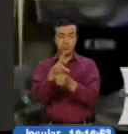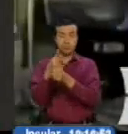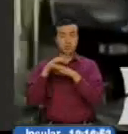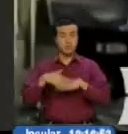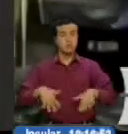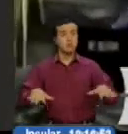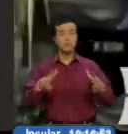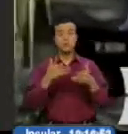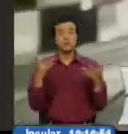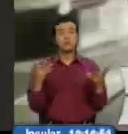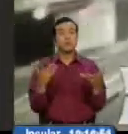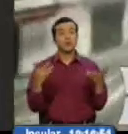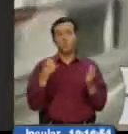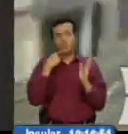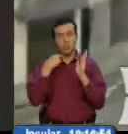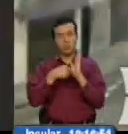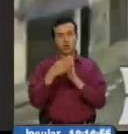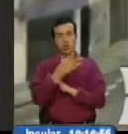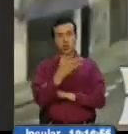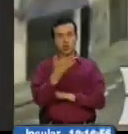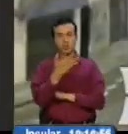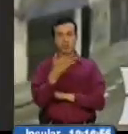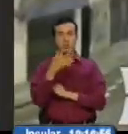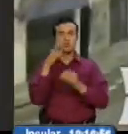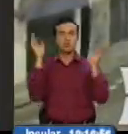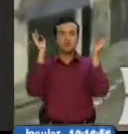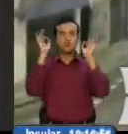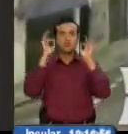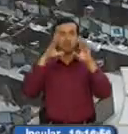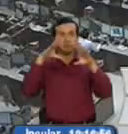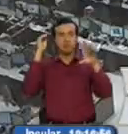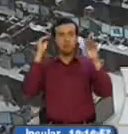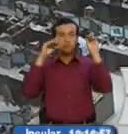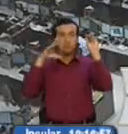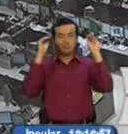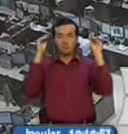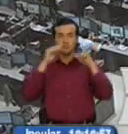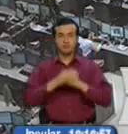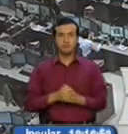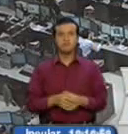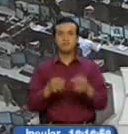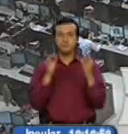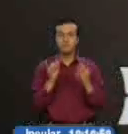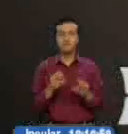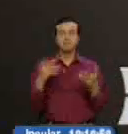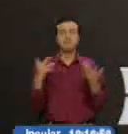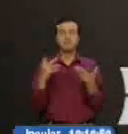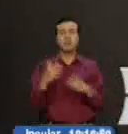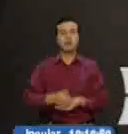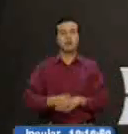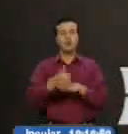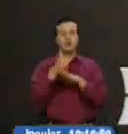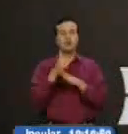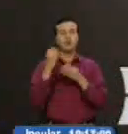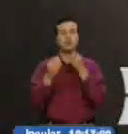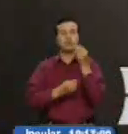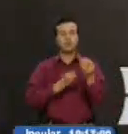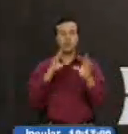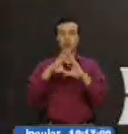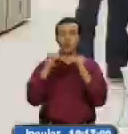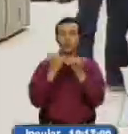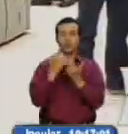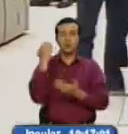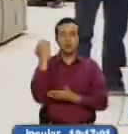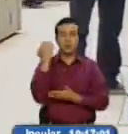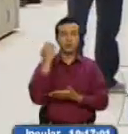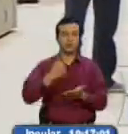y los efectos, por ejemplo, en el servicio de energía eléctrica. Y de inmediato la reacción de las autoridades para instalar el COE,